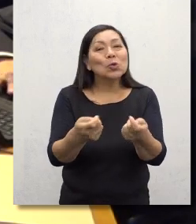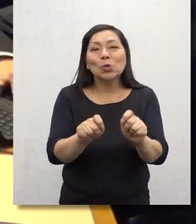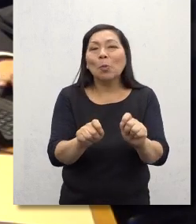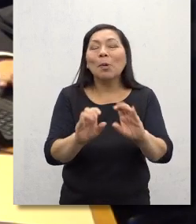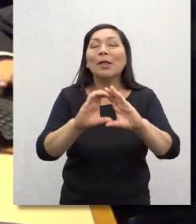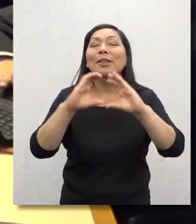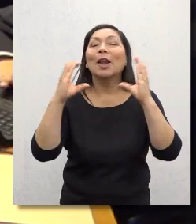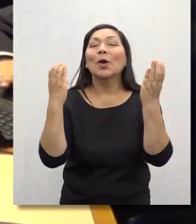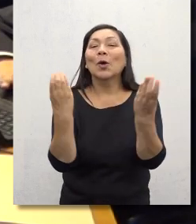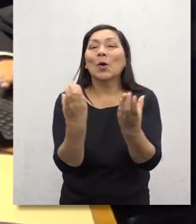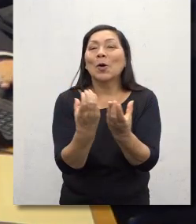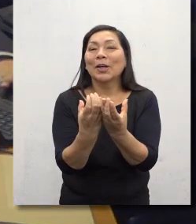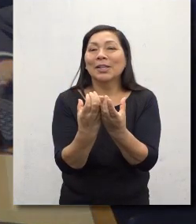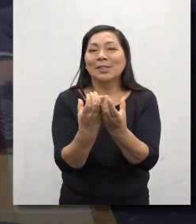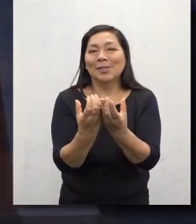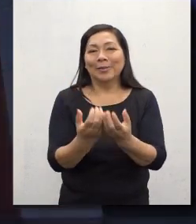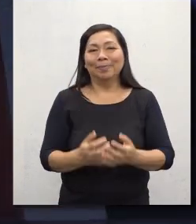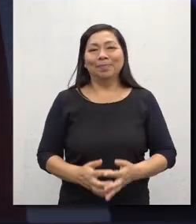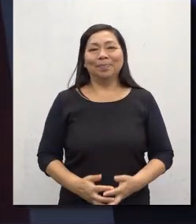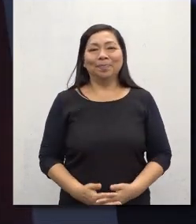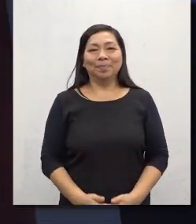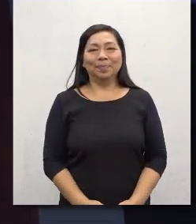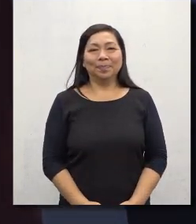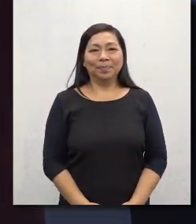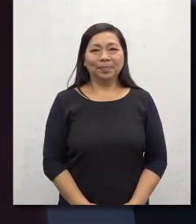del Congreso de la República.